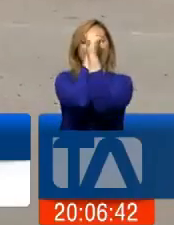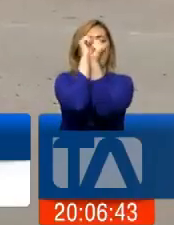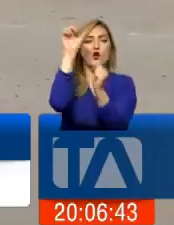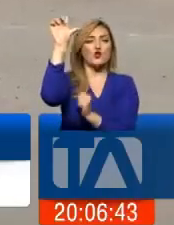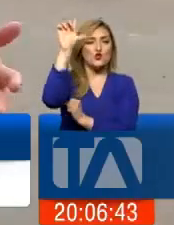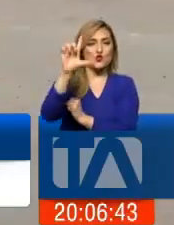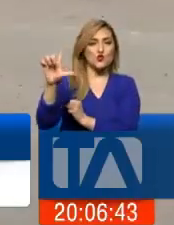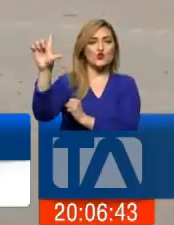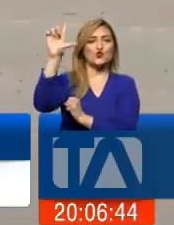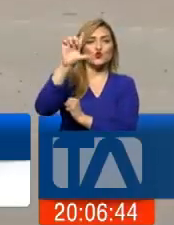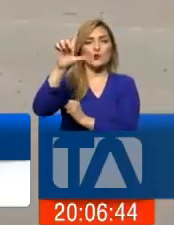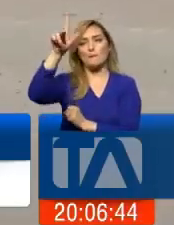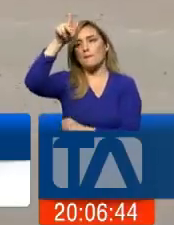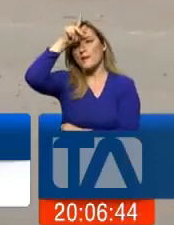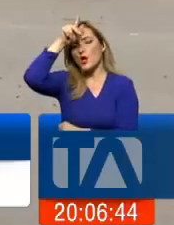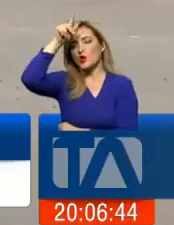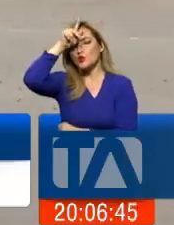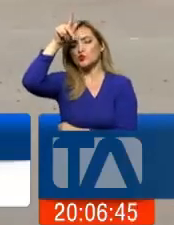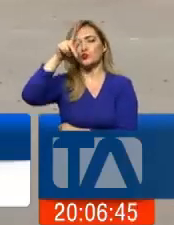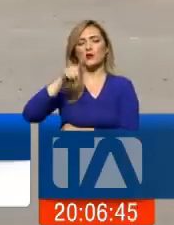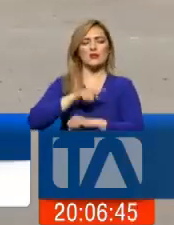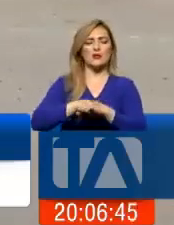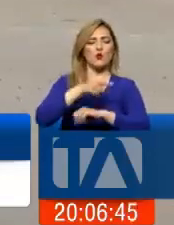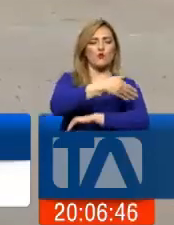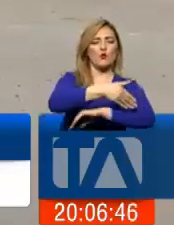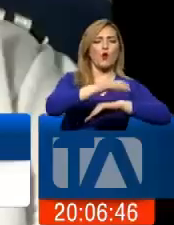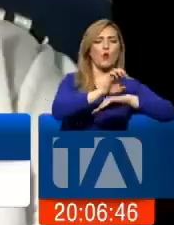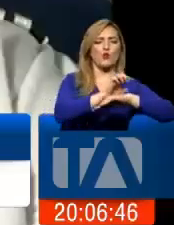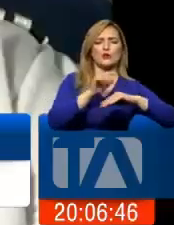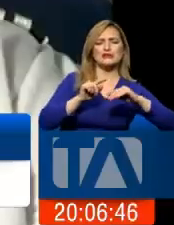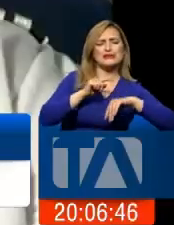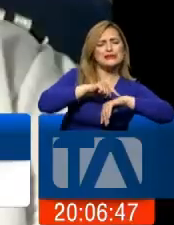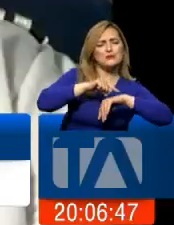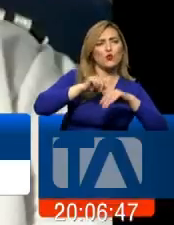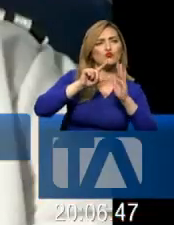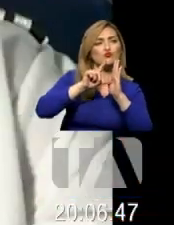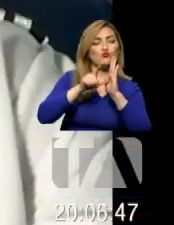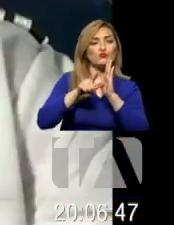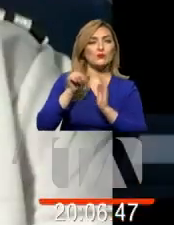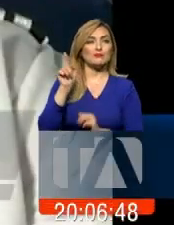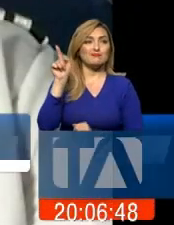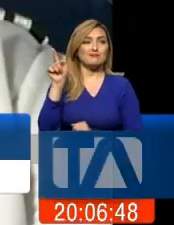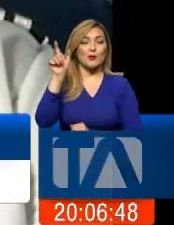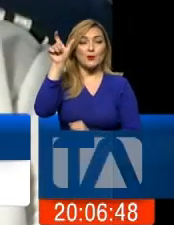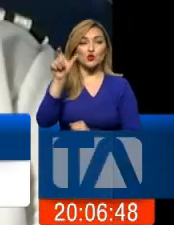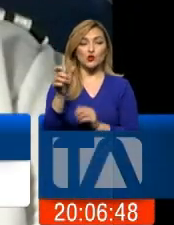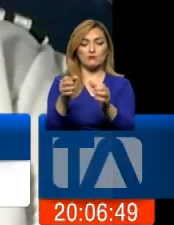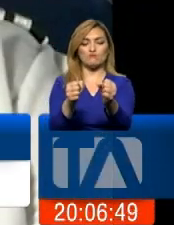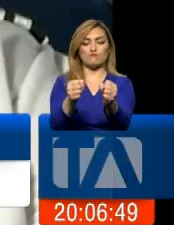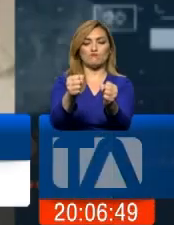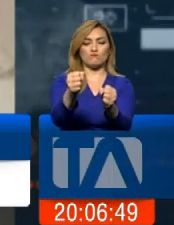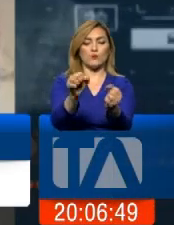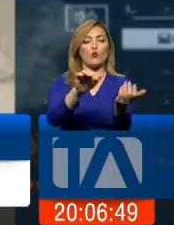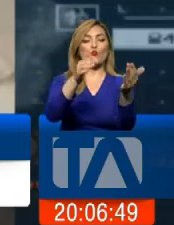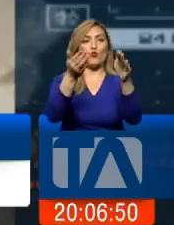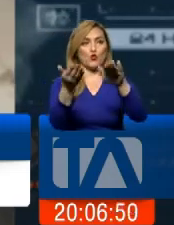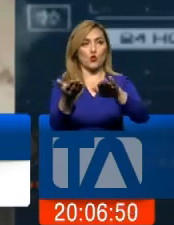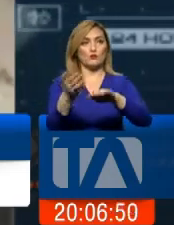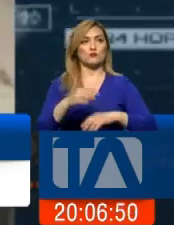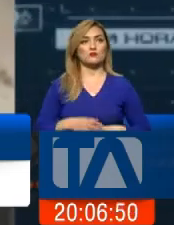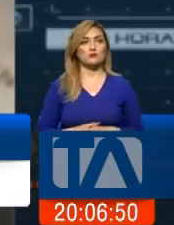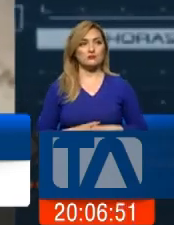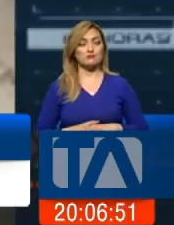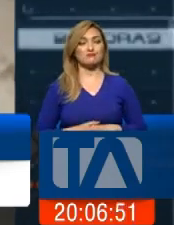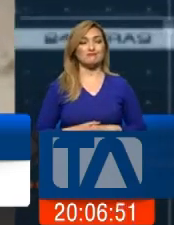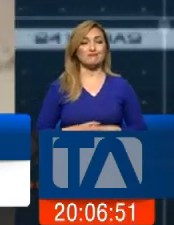en Zarumilla, del lado peruano, apenas a minutos de la frontera con Ecuador. Ahí se confirmó el fallecimiento del piloto de la aeronave. Ahí también se